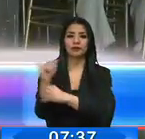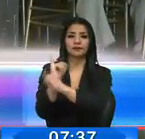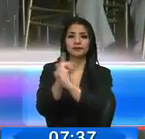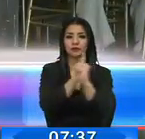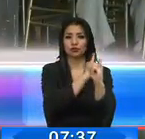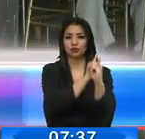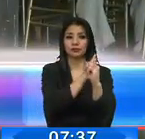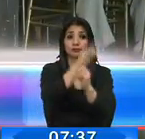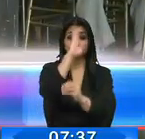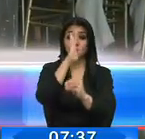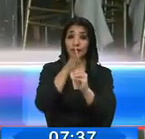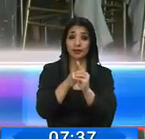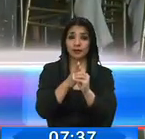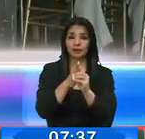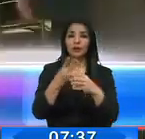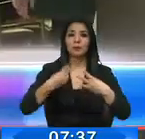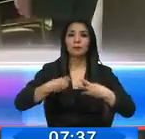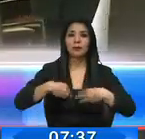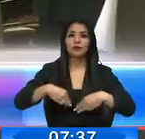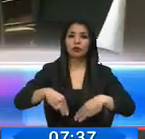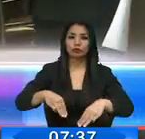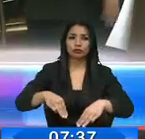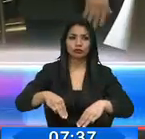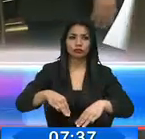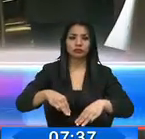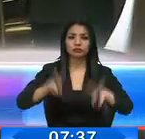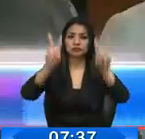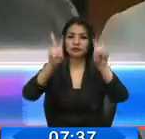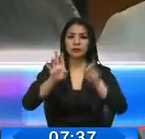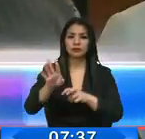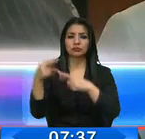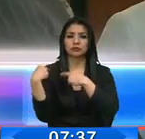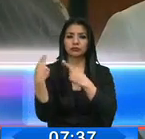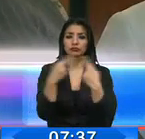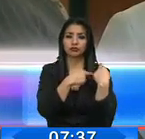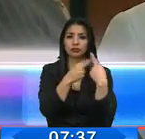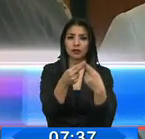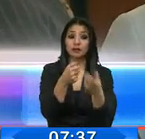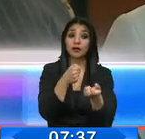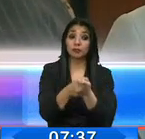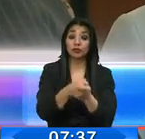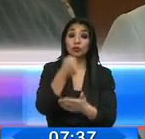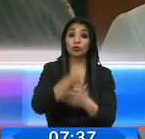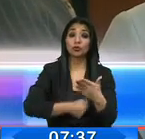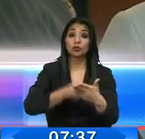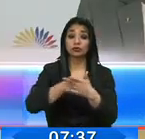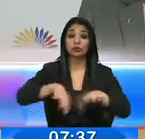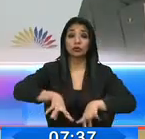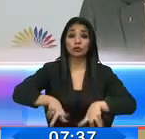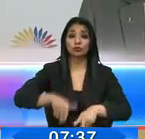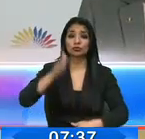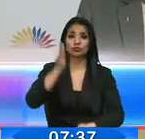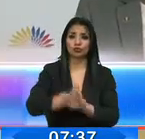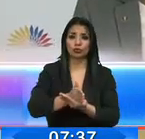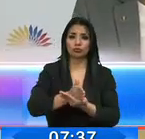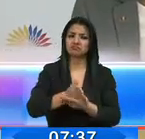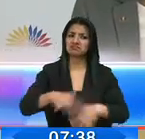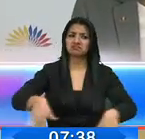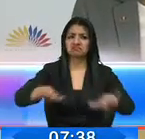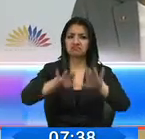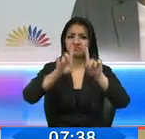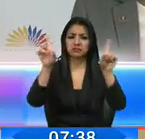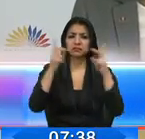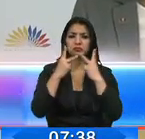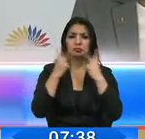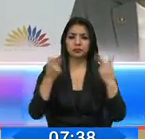al que busca impulsar los mecanismos que dentro del ámbito de sus competencias puedan contribuir a la lucha contra la corrupción en el sector público. La